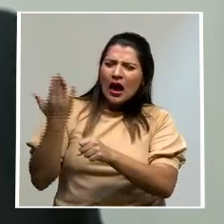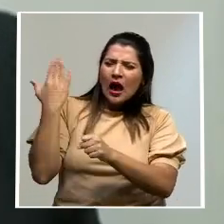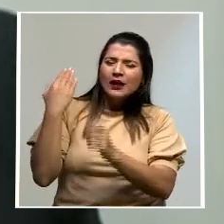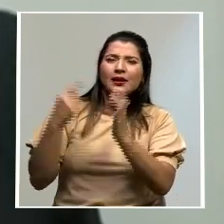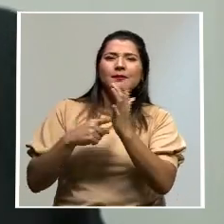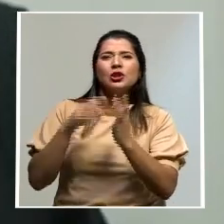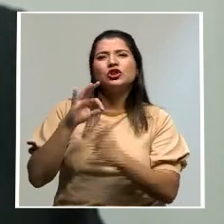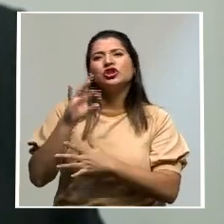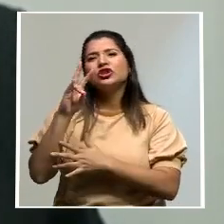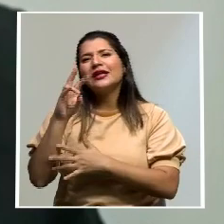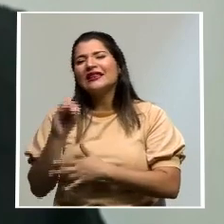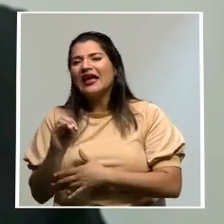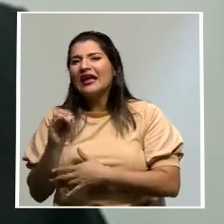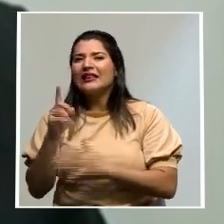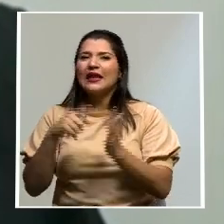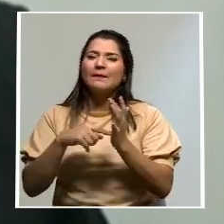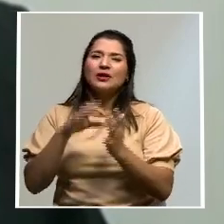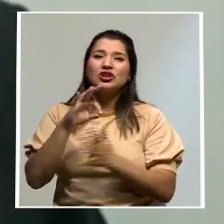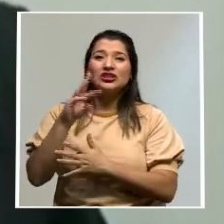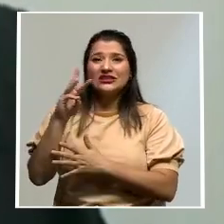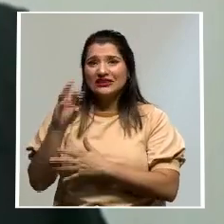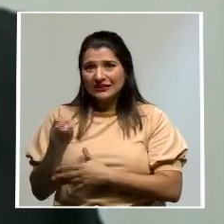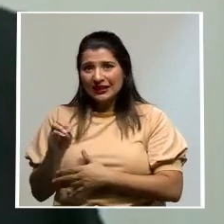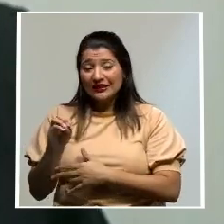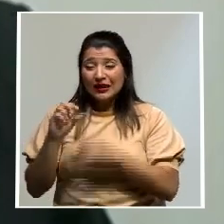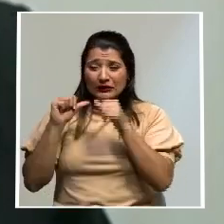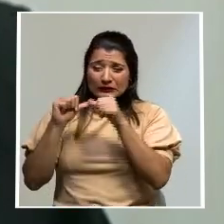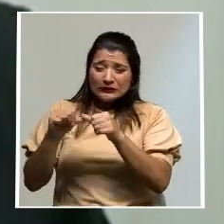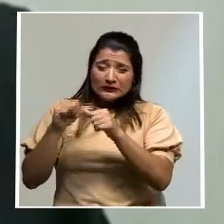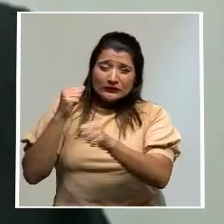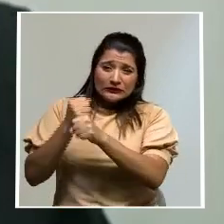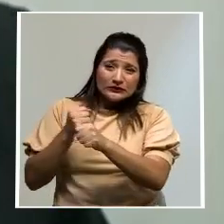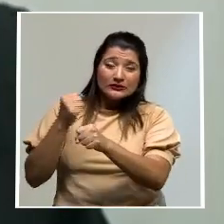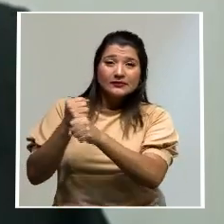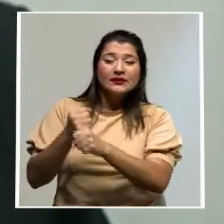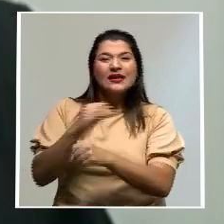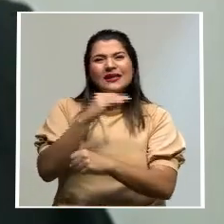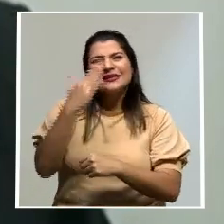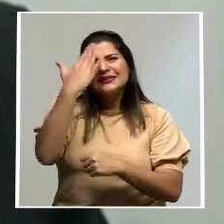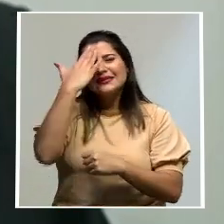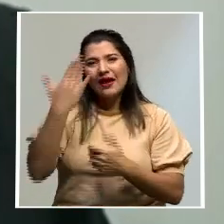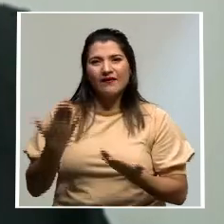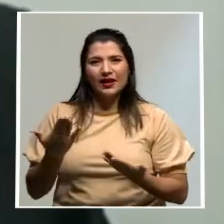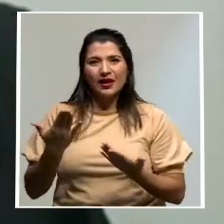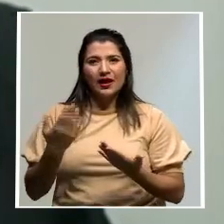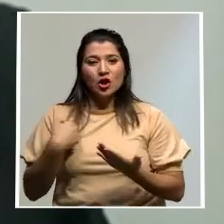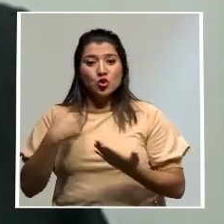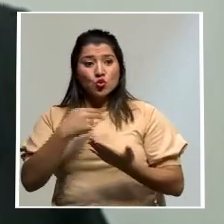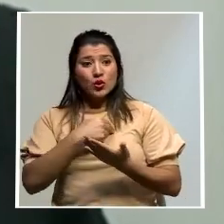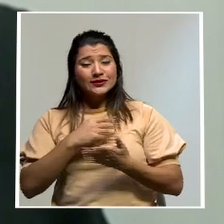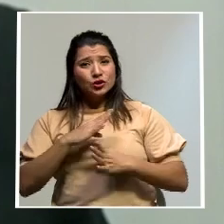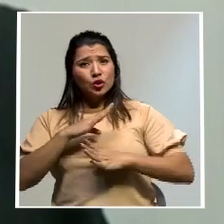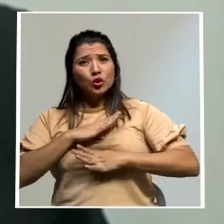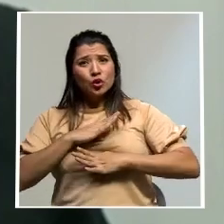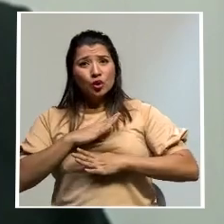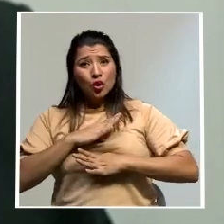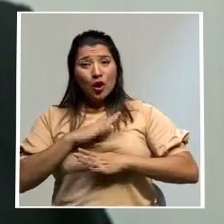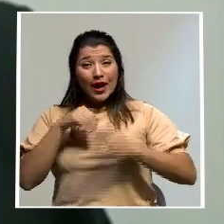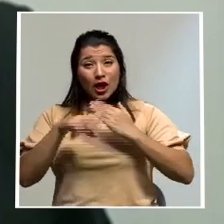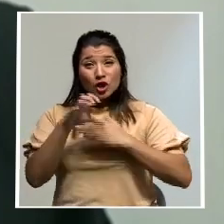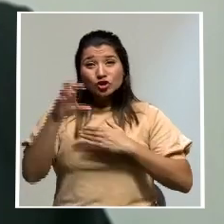adelante, y saber que sin el Estado solidario que teníamos, ese estado de bienestar, jamás Claudio Alpizar hubiese